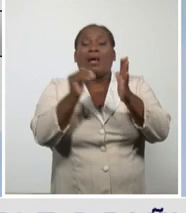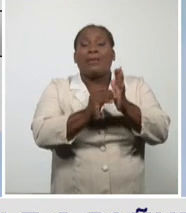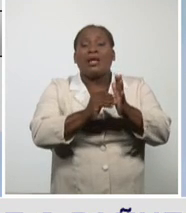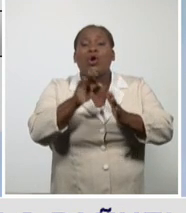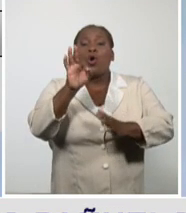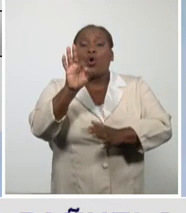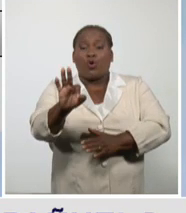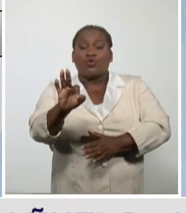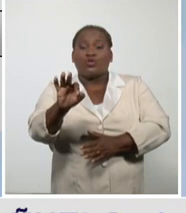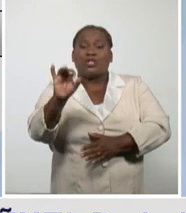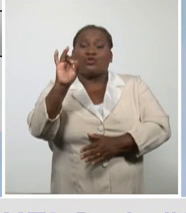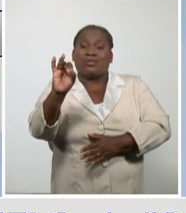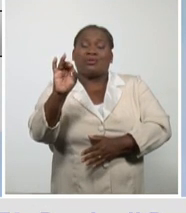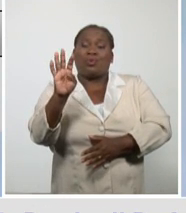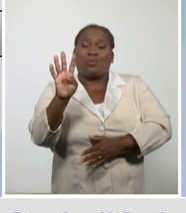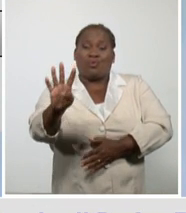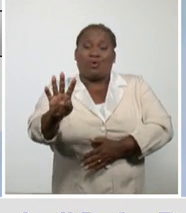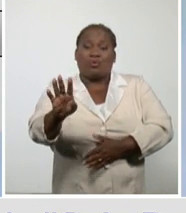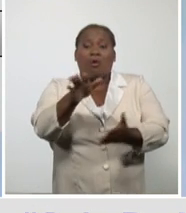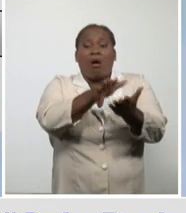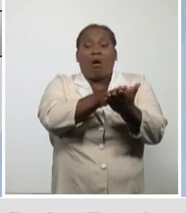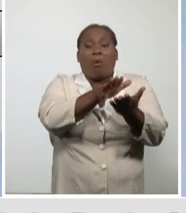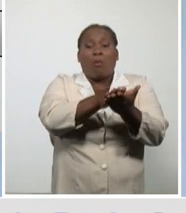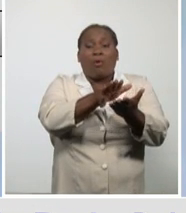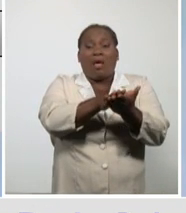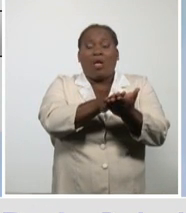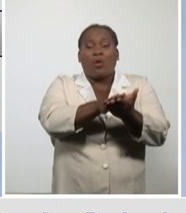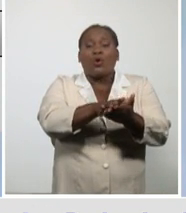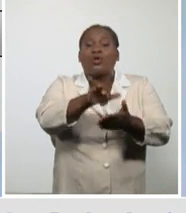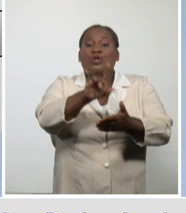50.874 para un acumulado de